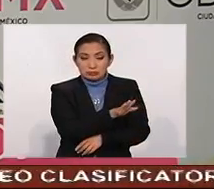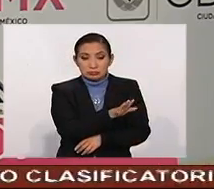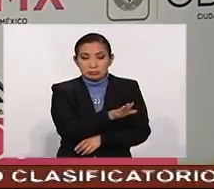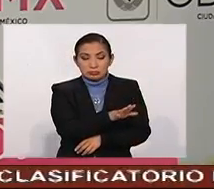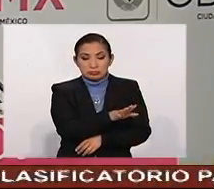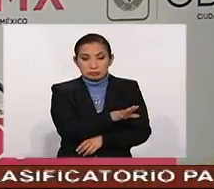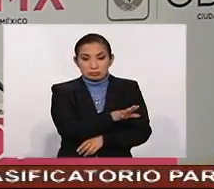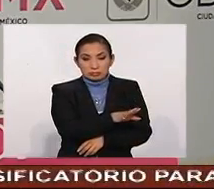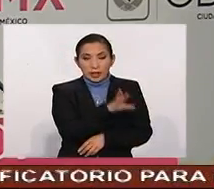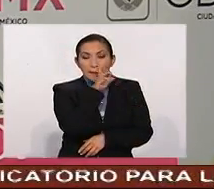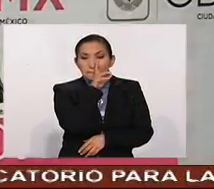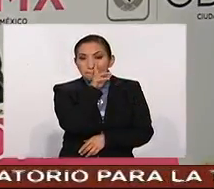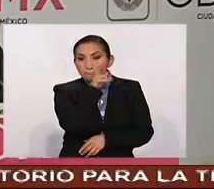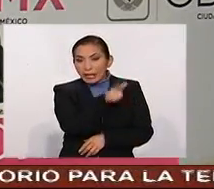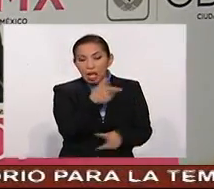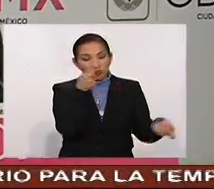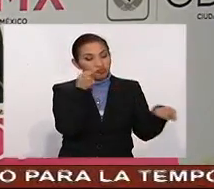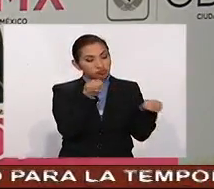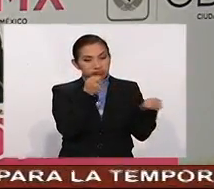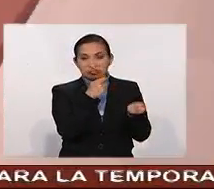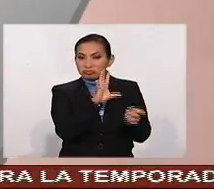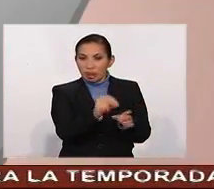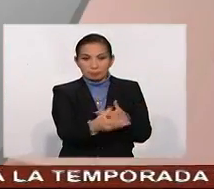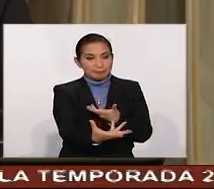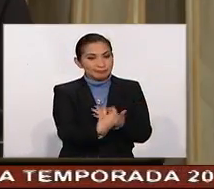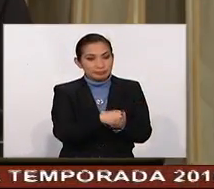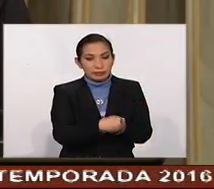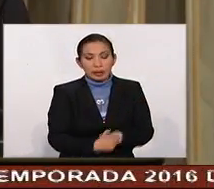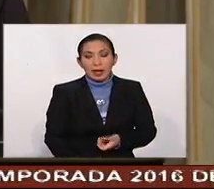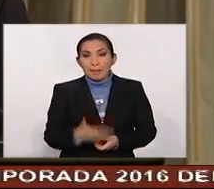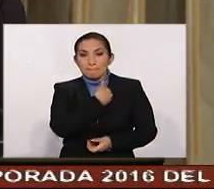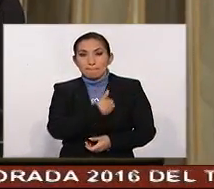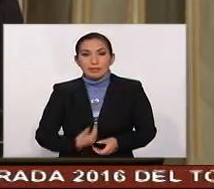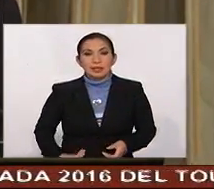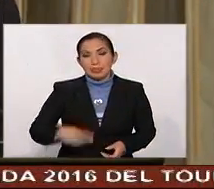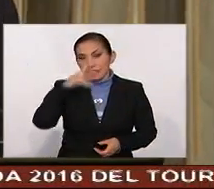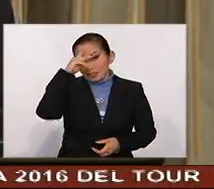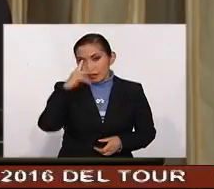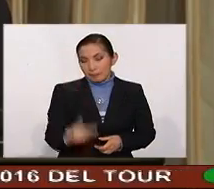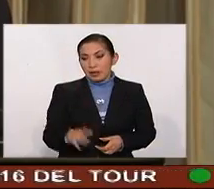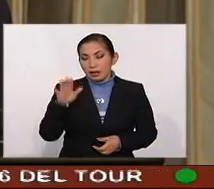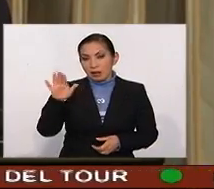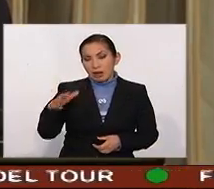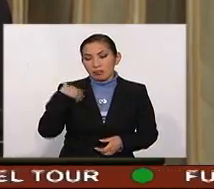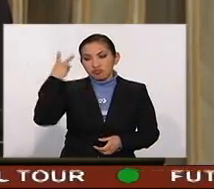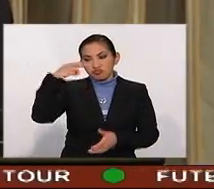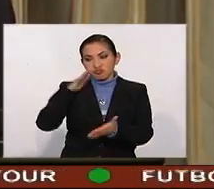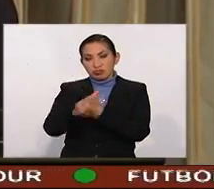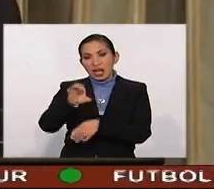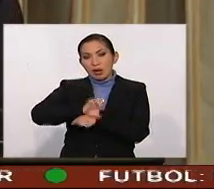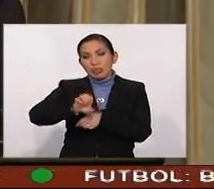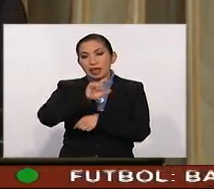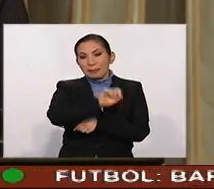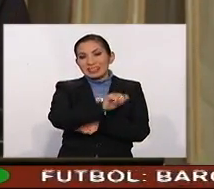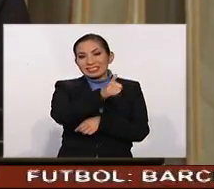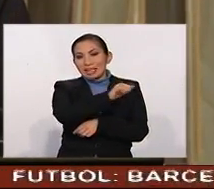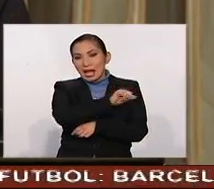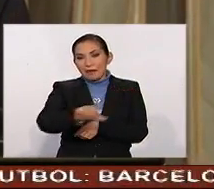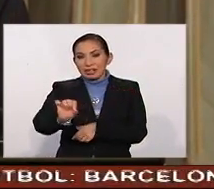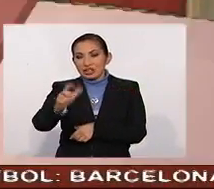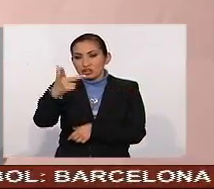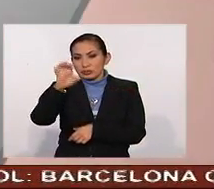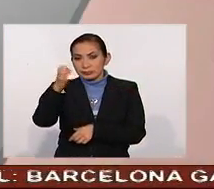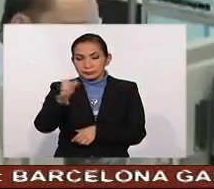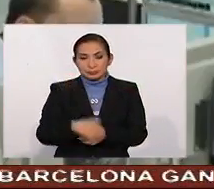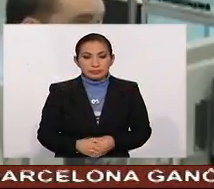de mejora regulatoria. El presidente Enrique Peña Nieto viajará a Ecuador del 26 al 28 de